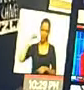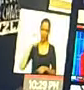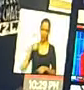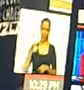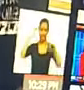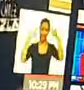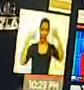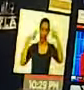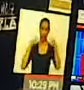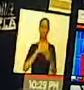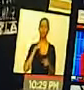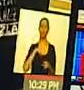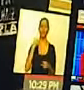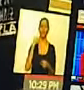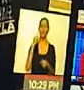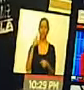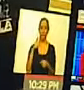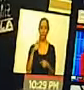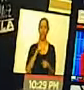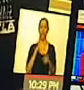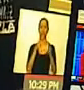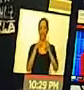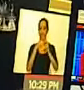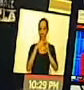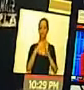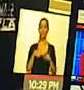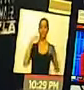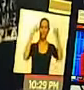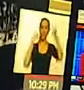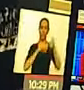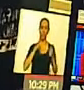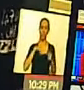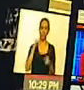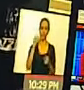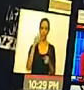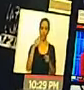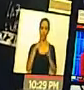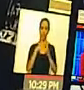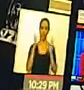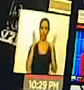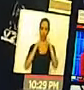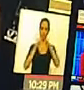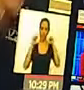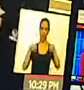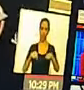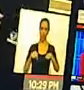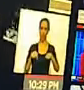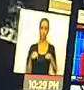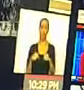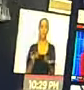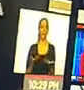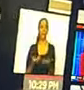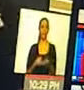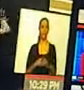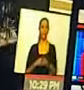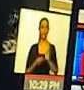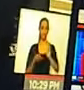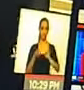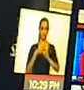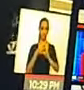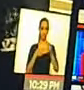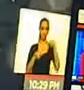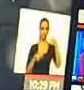el nuestro en ZK es la etiqueta. Chávez, el nuestro en ZK es la etiqueta de la noche de hoy para que la posicionemos en las redes sociales.